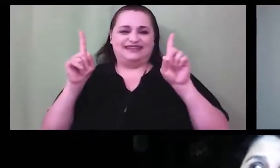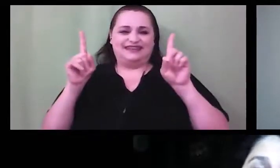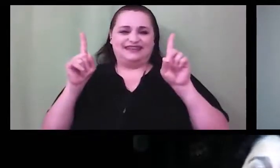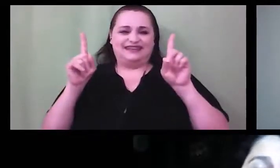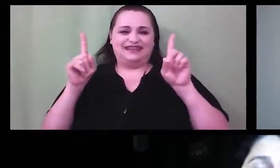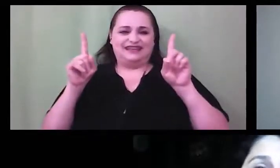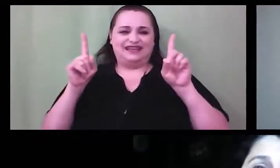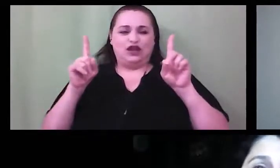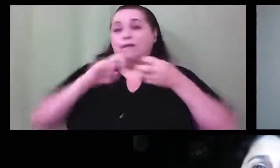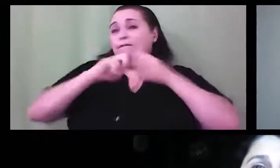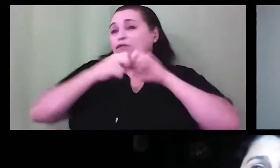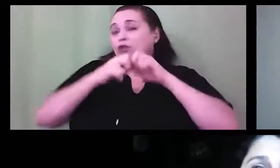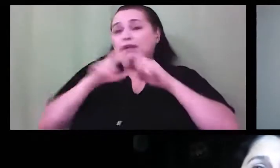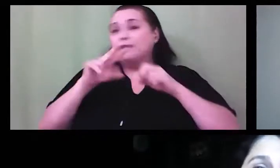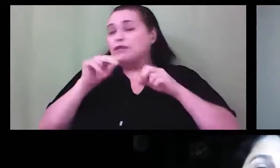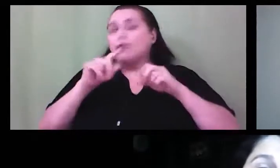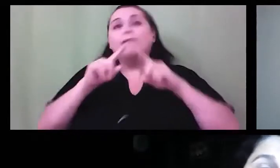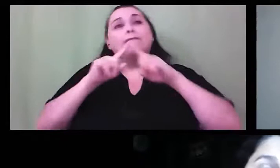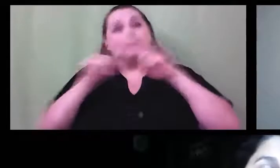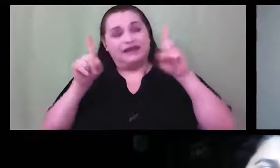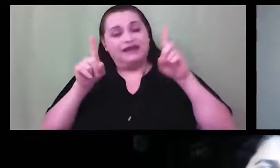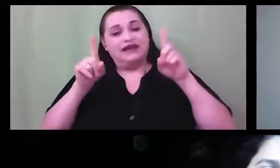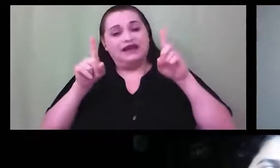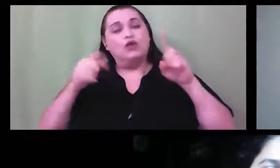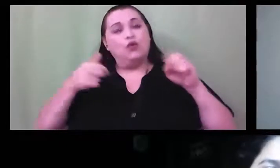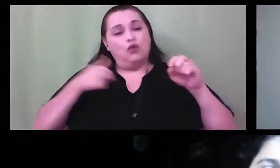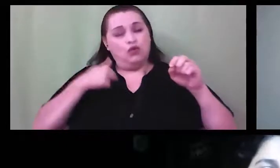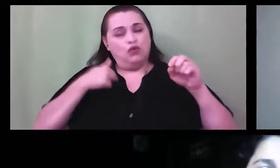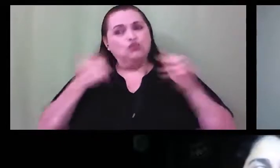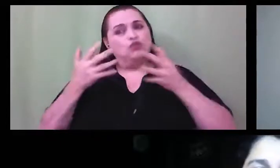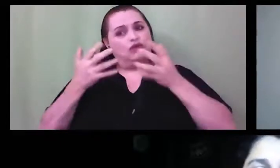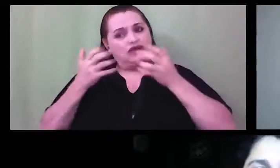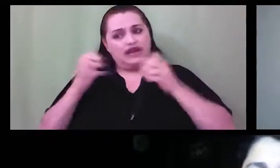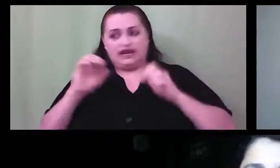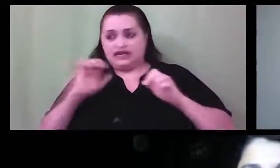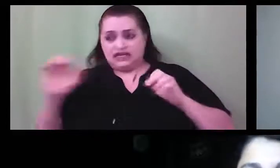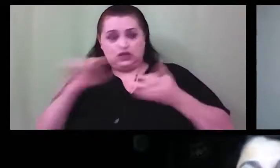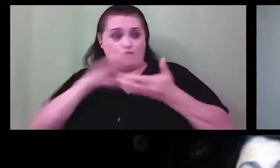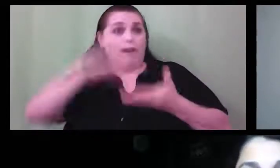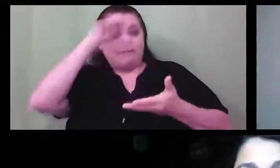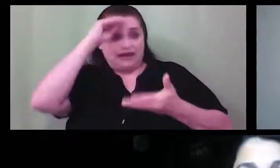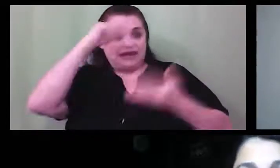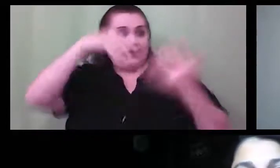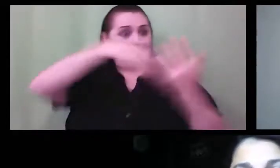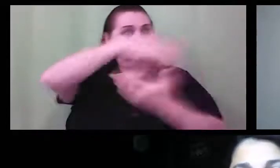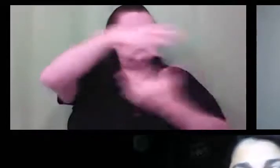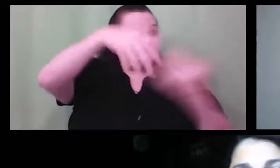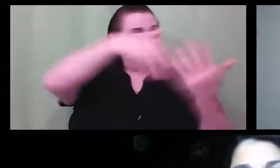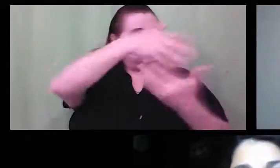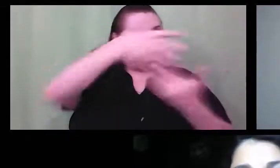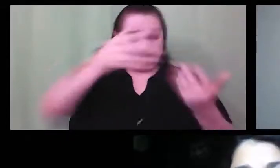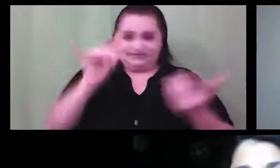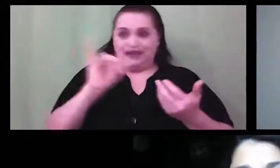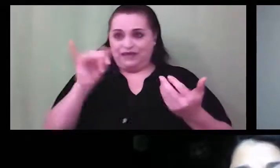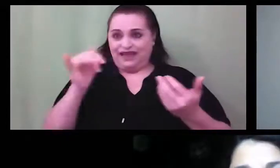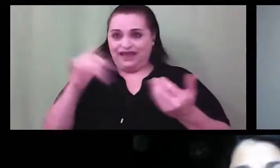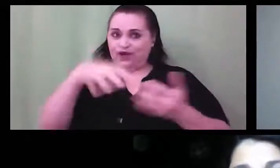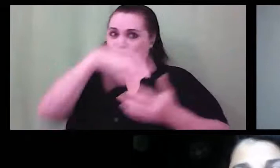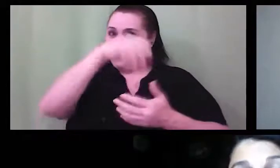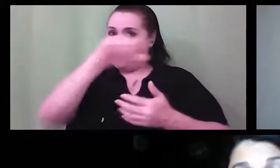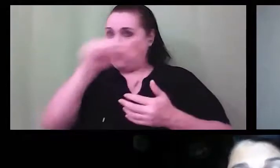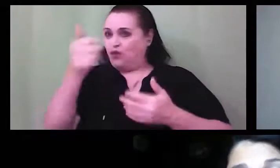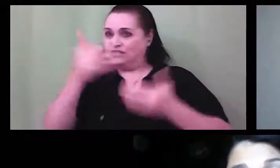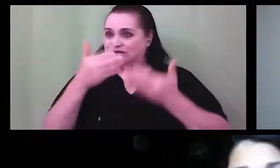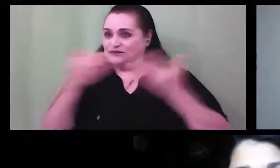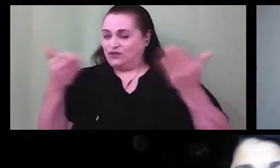un problema, pero de ahí uno quiere que sus niños también aprendan de lo que tienen alrededor, entonces empezaba también a